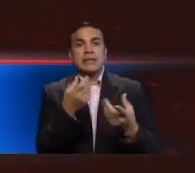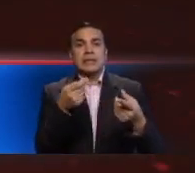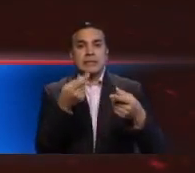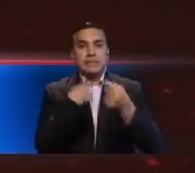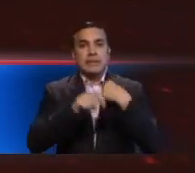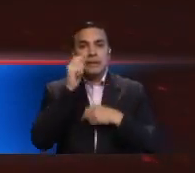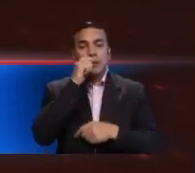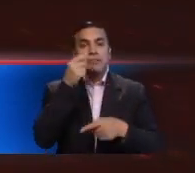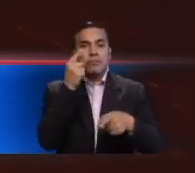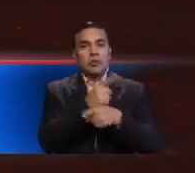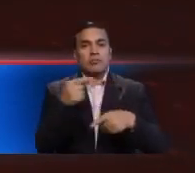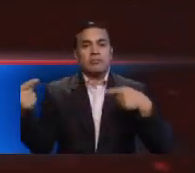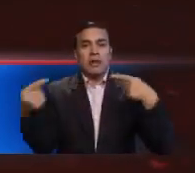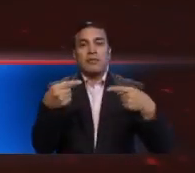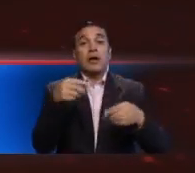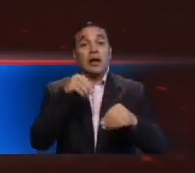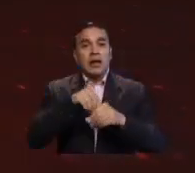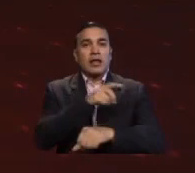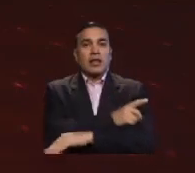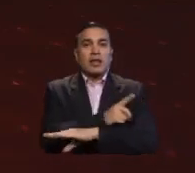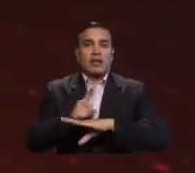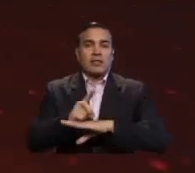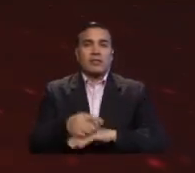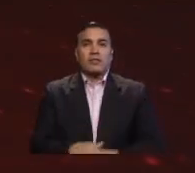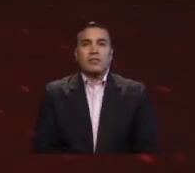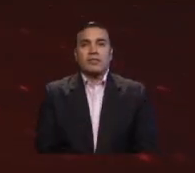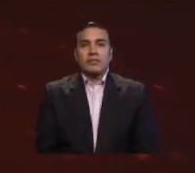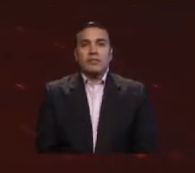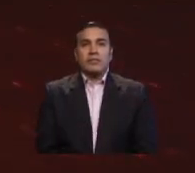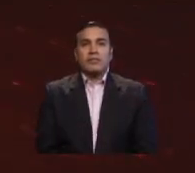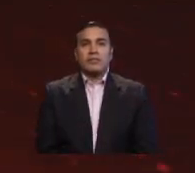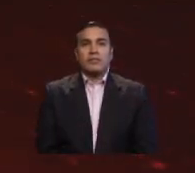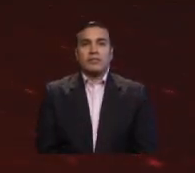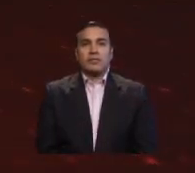daule flores tc-televisión